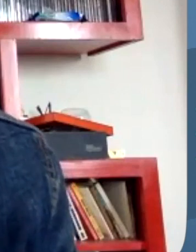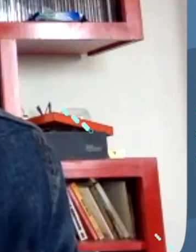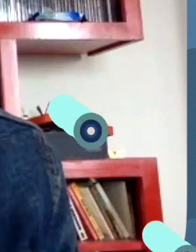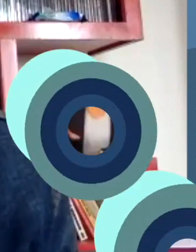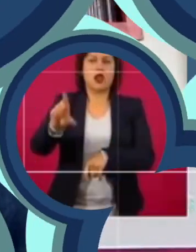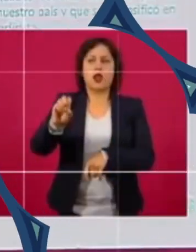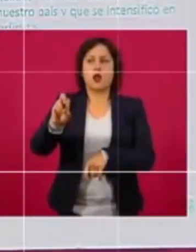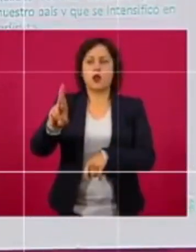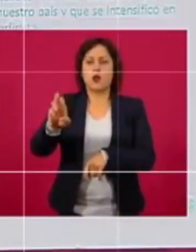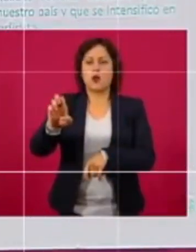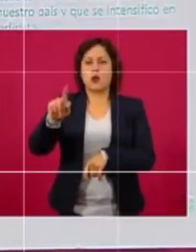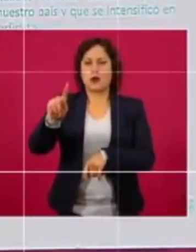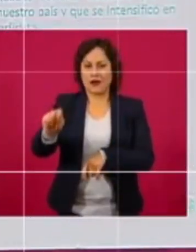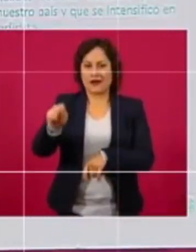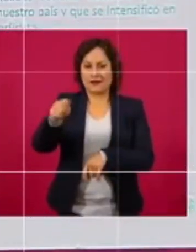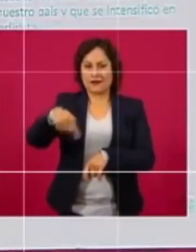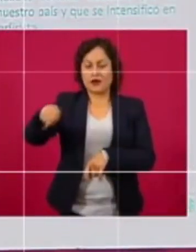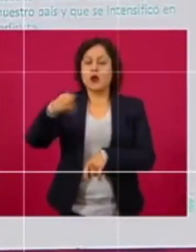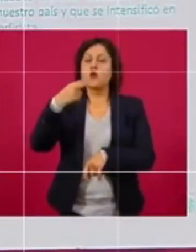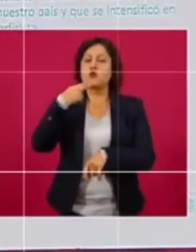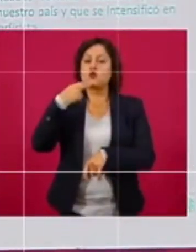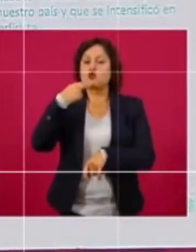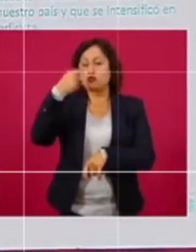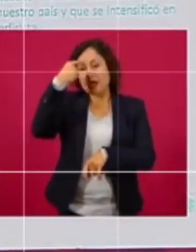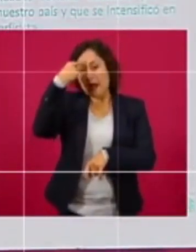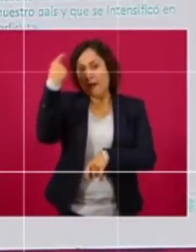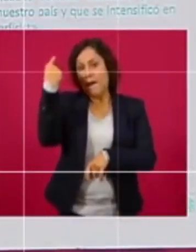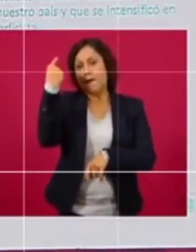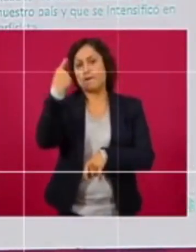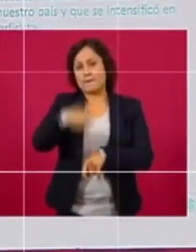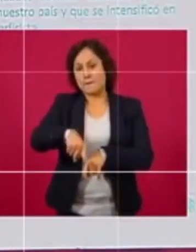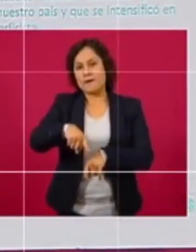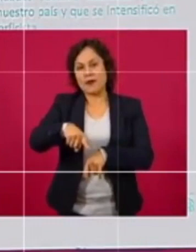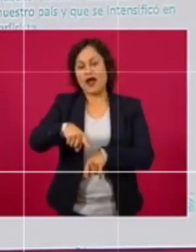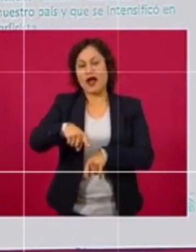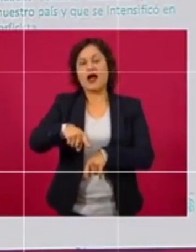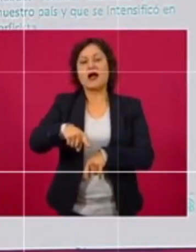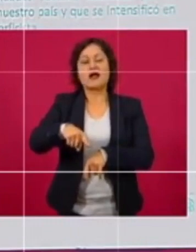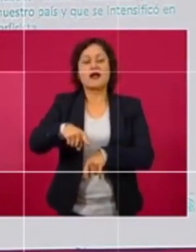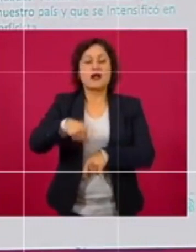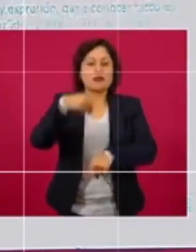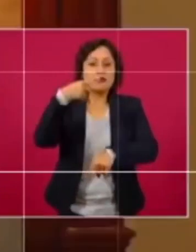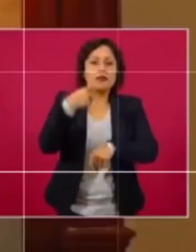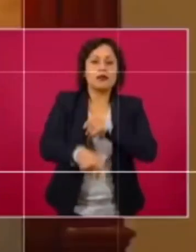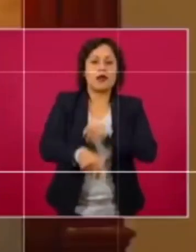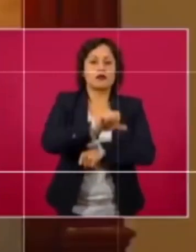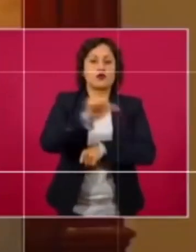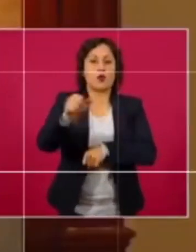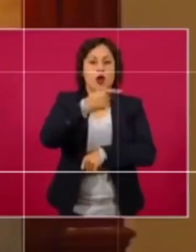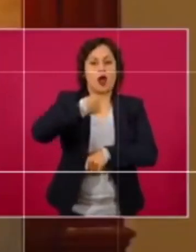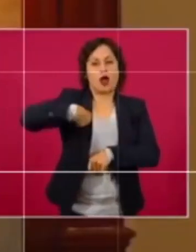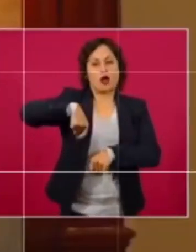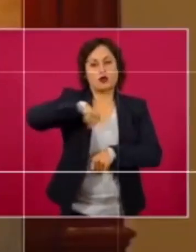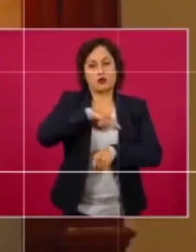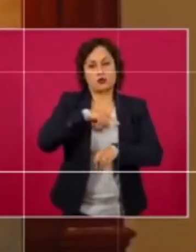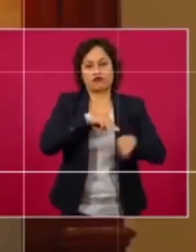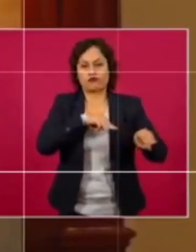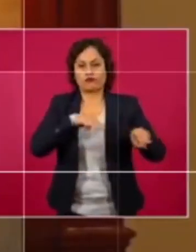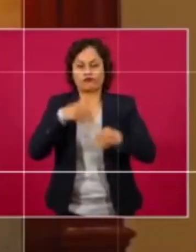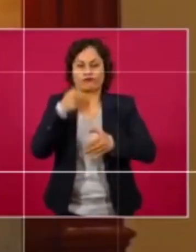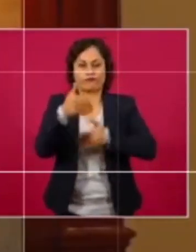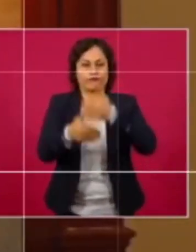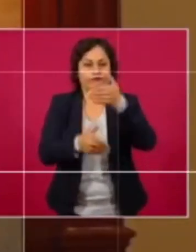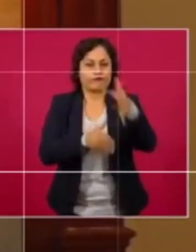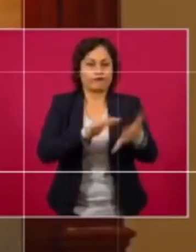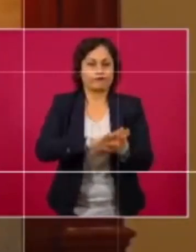Mola, de parte de quién, de qué organizaciones, para decir qué, porque finalmente pues eso es